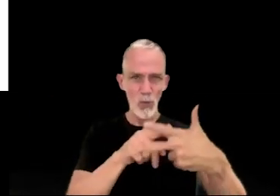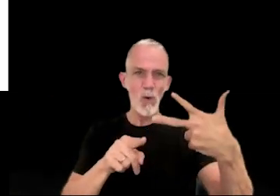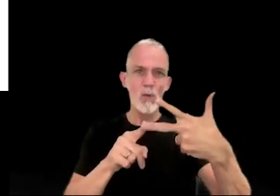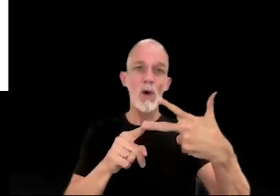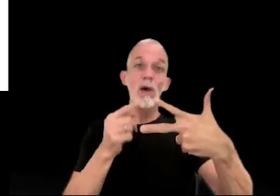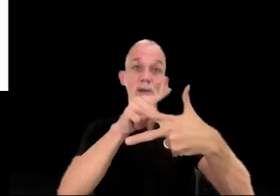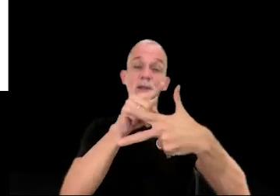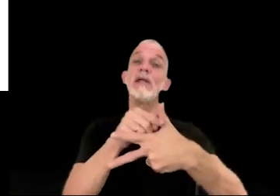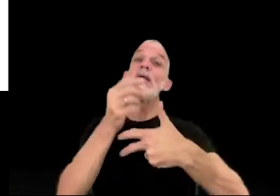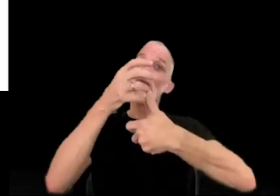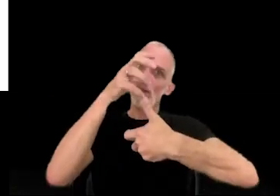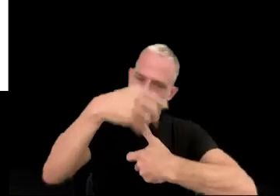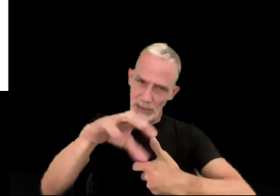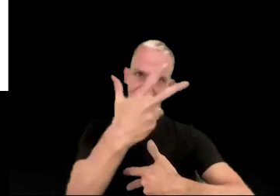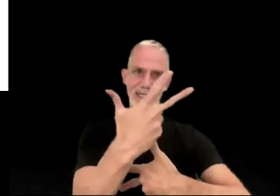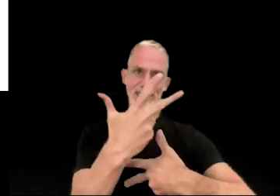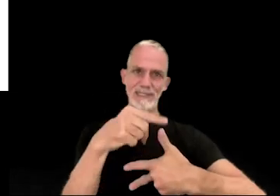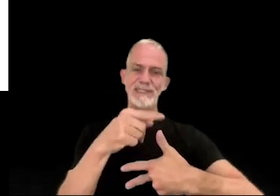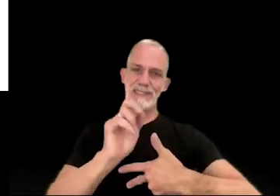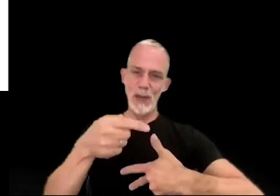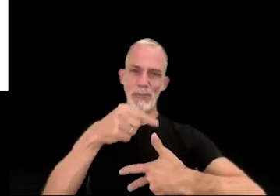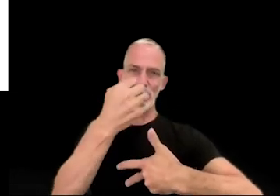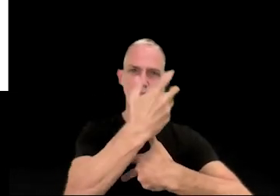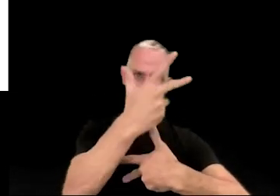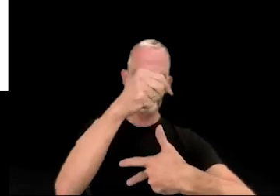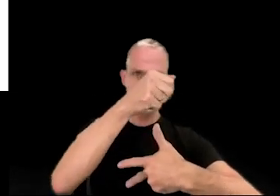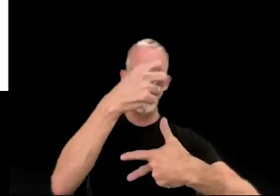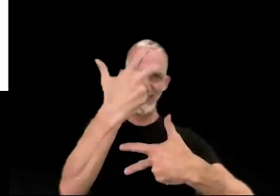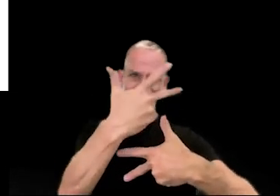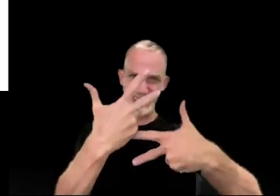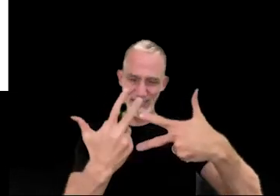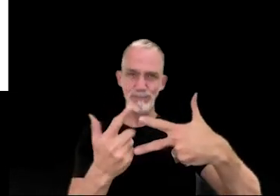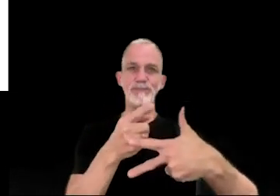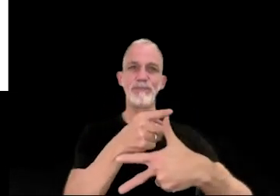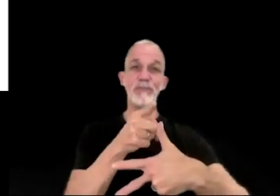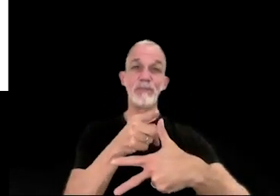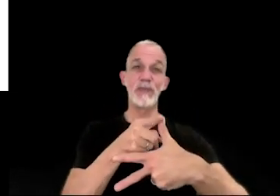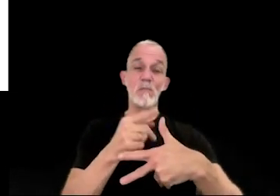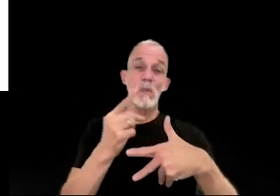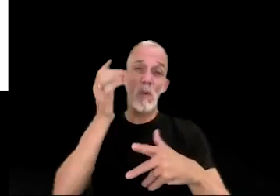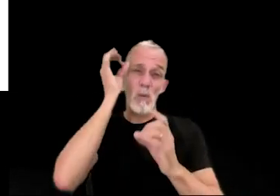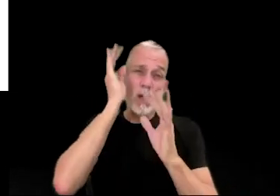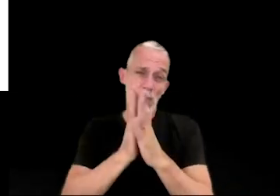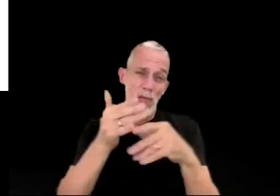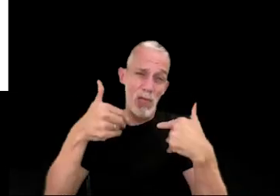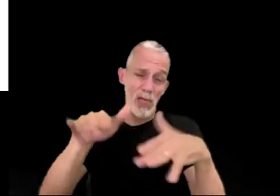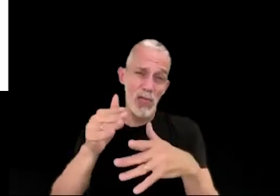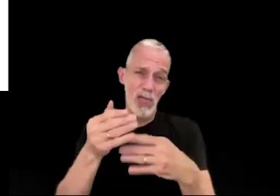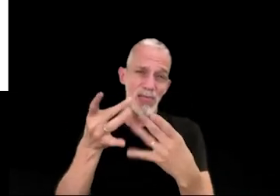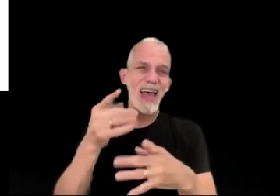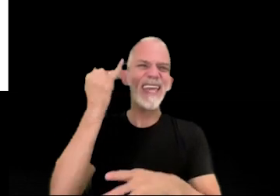posibilidades. Nosotros vamos a tener distintas condonaciones respecto a estos intereses.